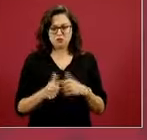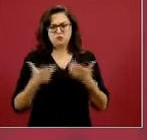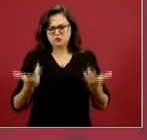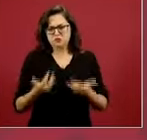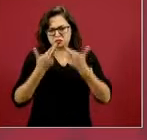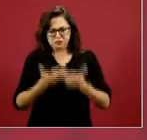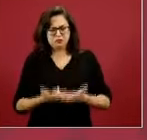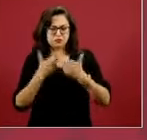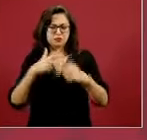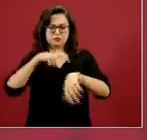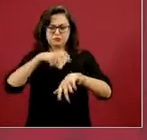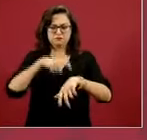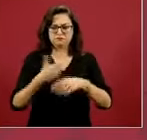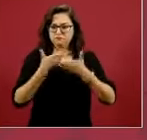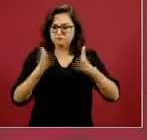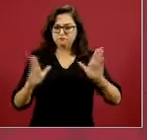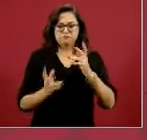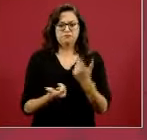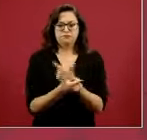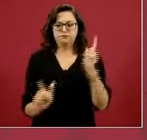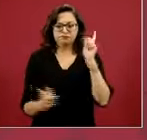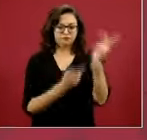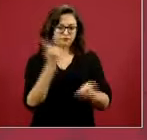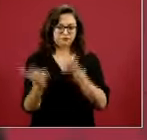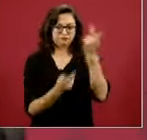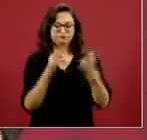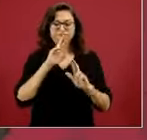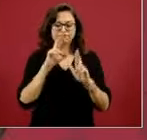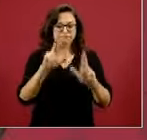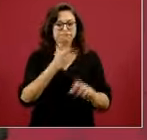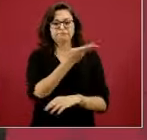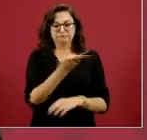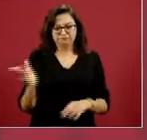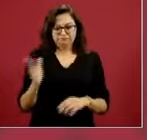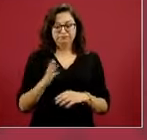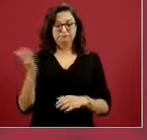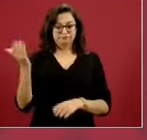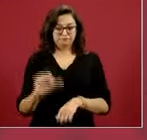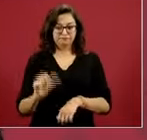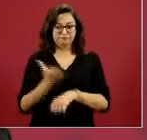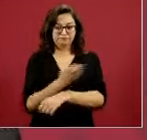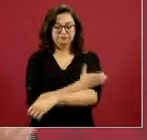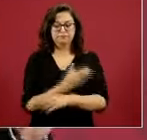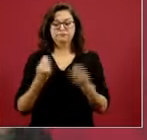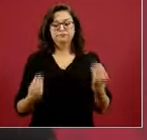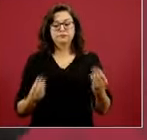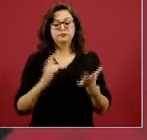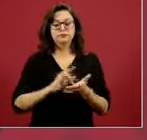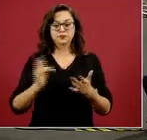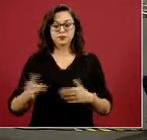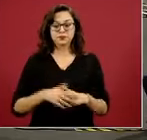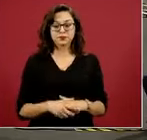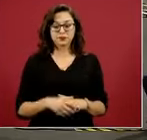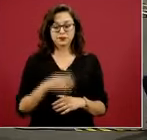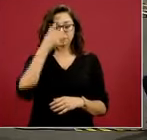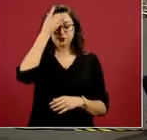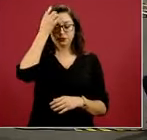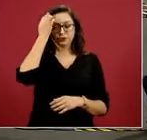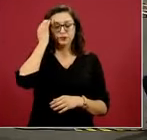para preguntas y respuestas de los medios de comunicación que están aquí. Muchas gracias. Entonces me voy a